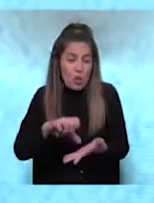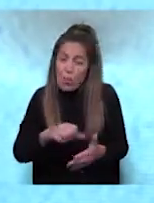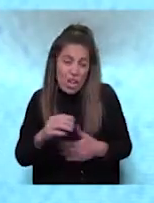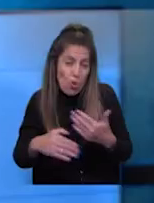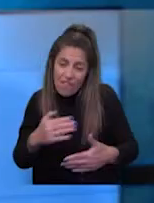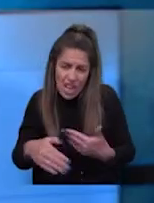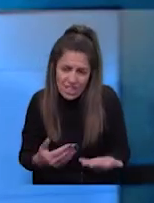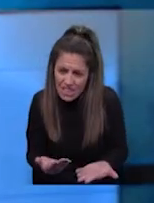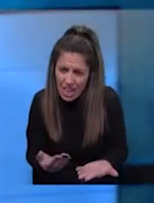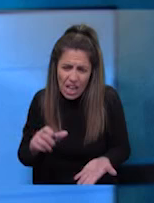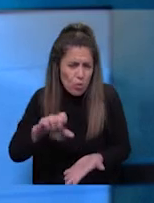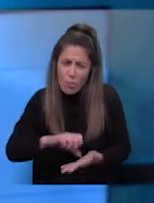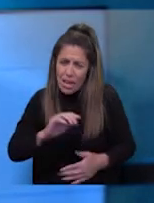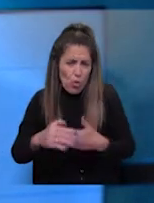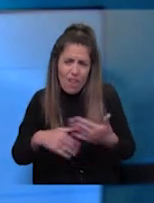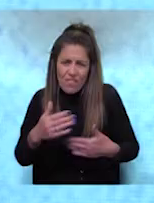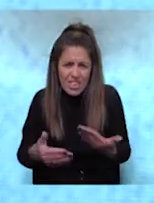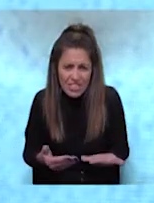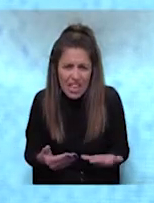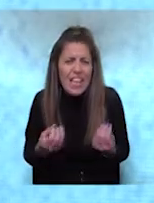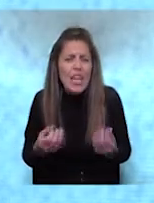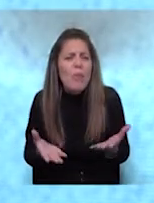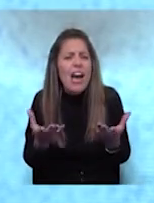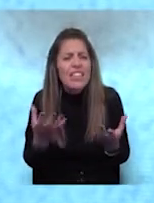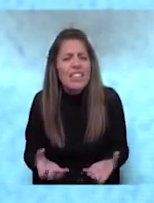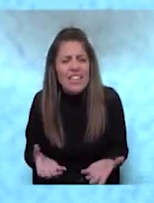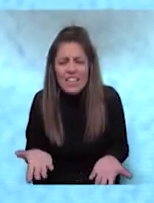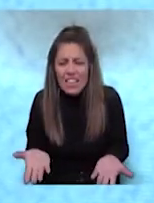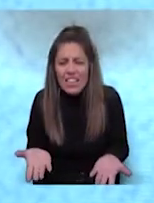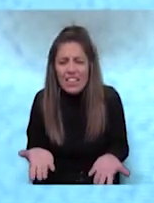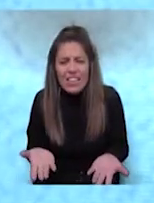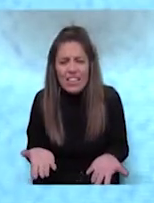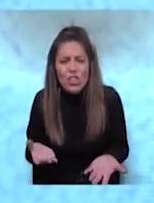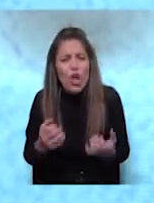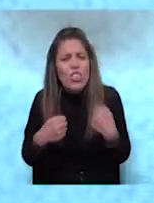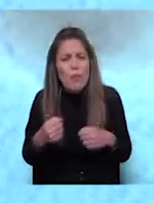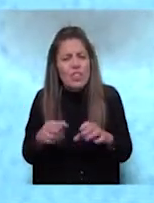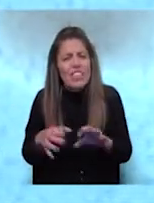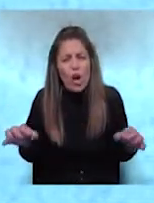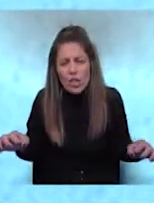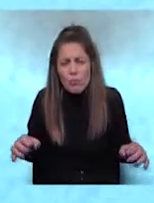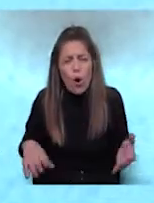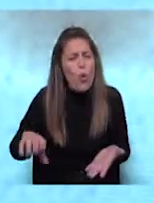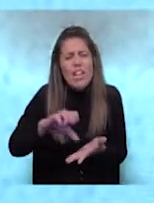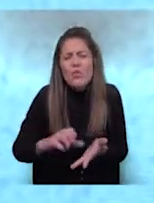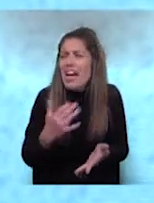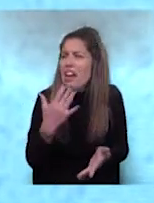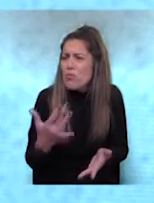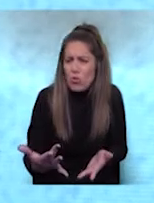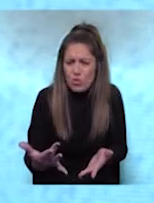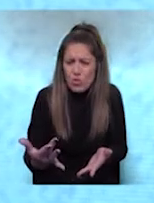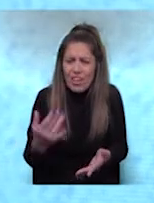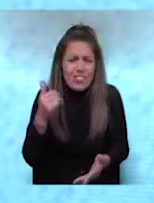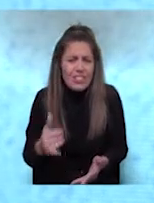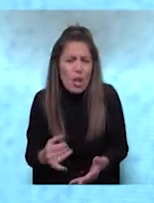avanza? No, un país no avanza. Escúchame, Mario. ¿Qué más quieren los deportistas olímpicos? Tienen una ciudad hermosa para ellos.